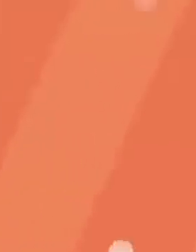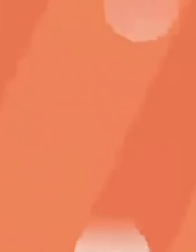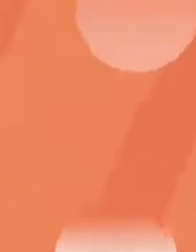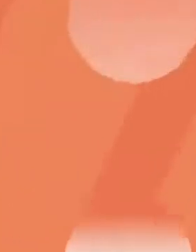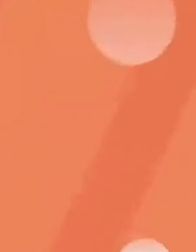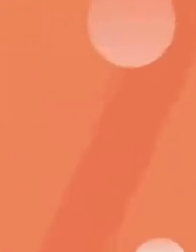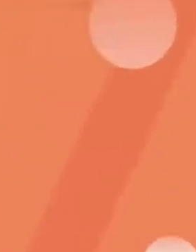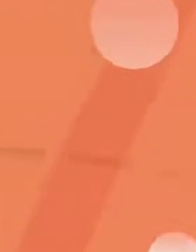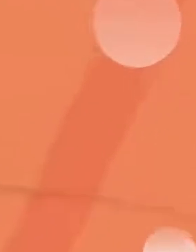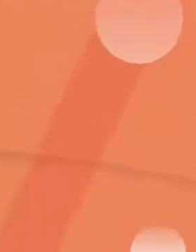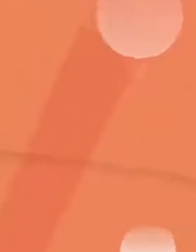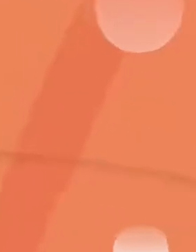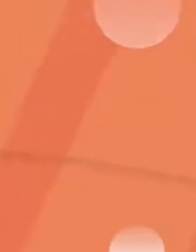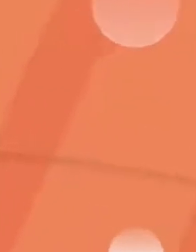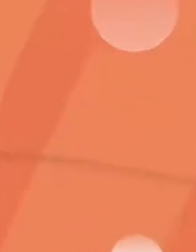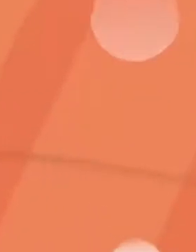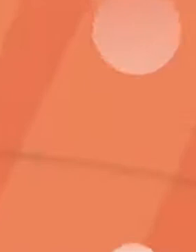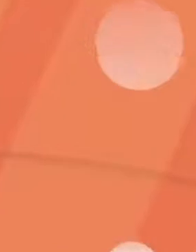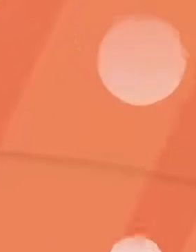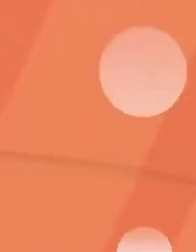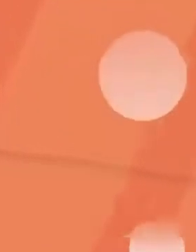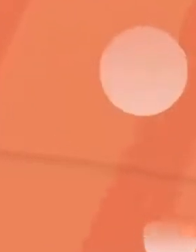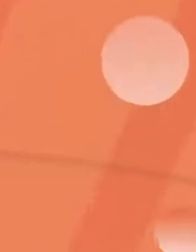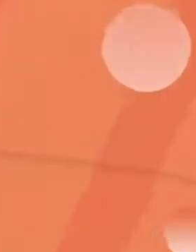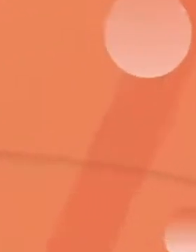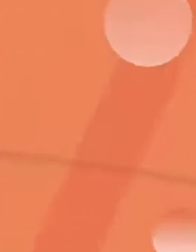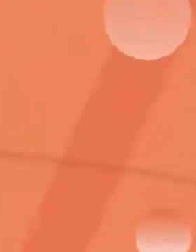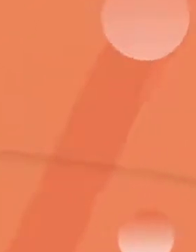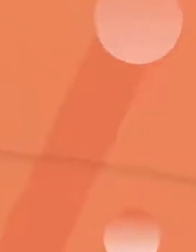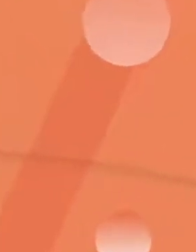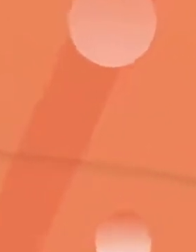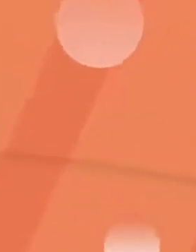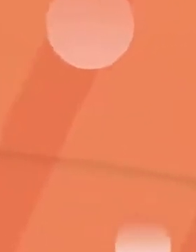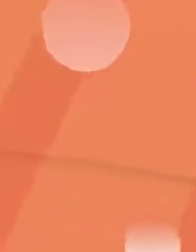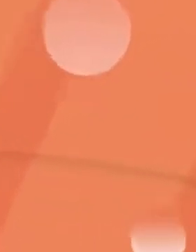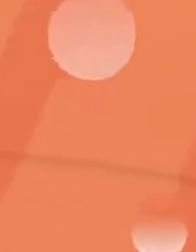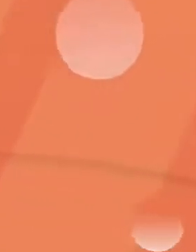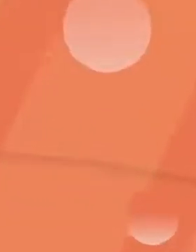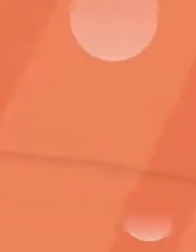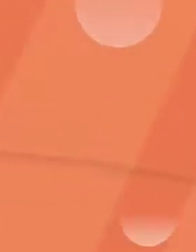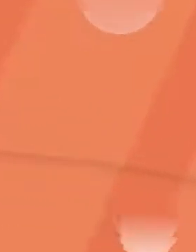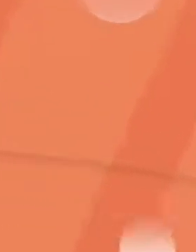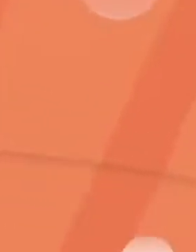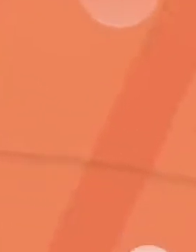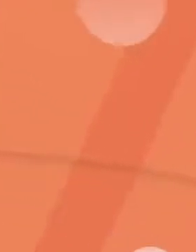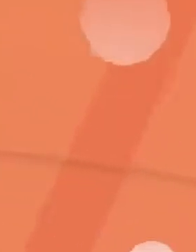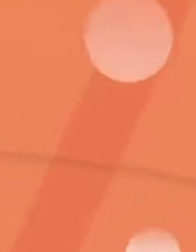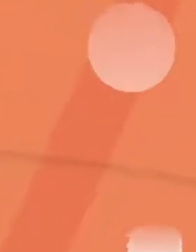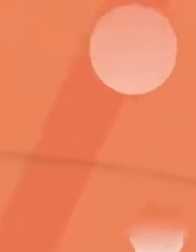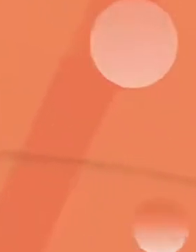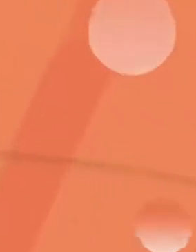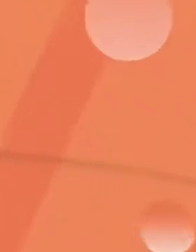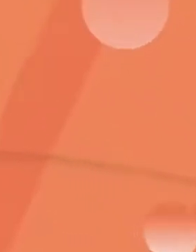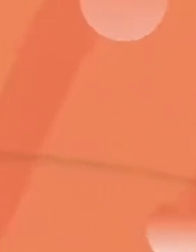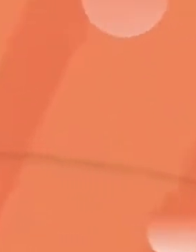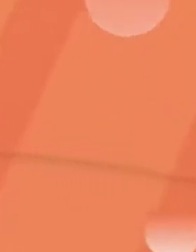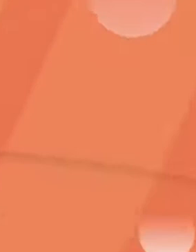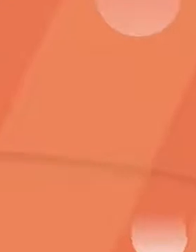¿Cuál es el aprovechamiento de las reacciones redox en las actividades humanas?